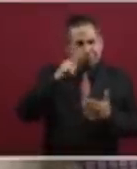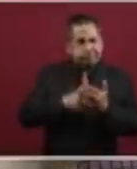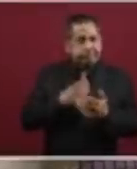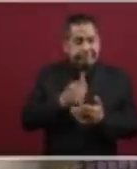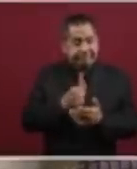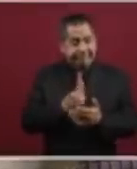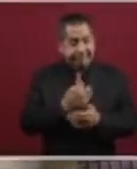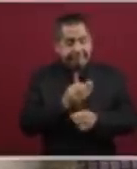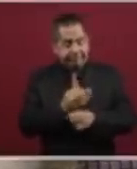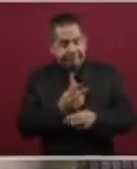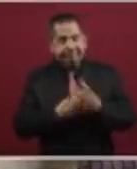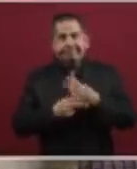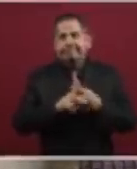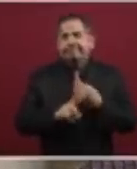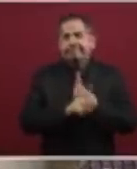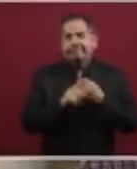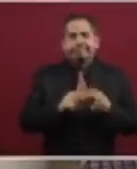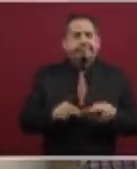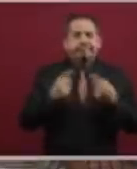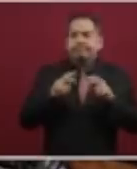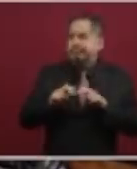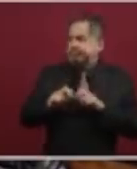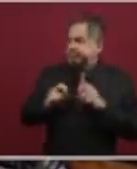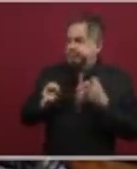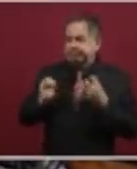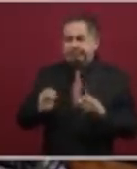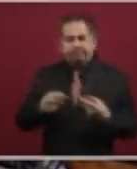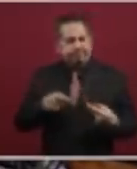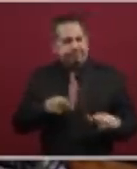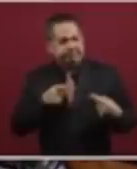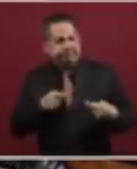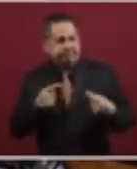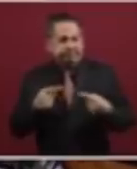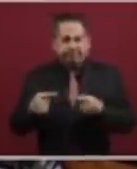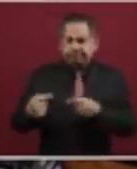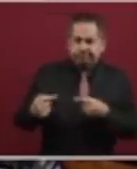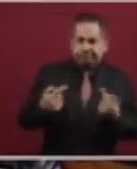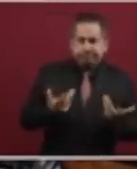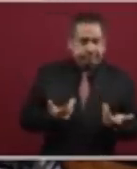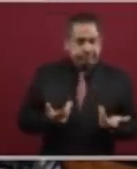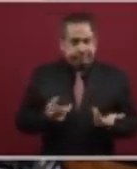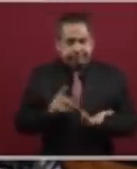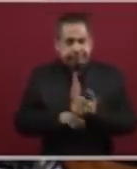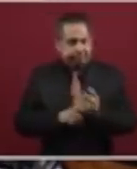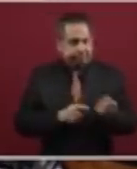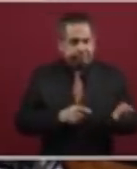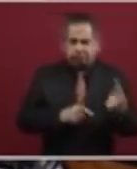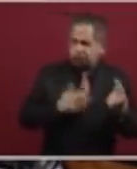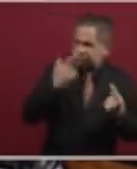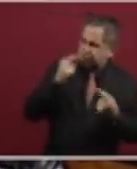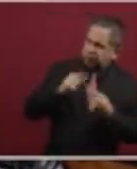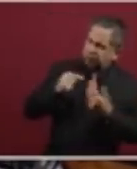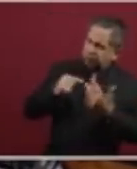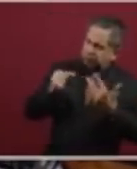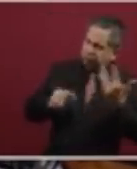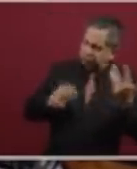generar tensiones en el gabinete con lo que las razones que plasmó